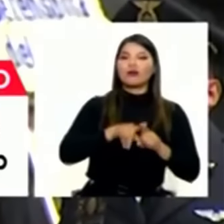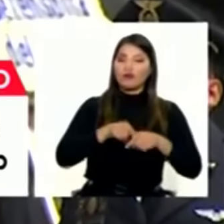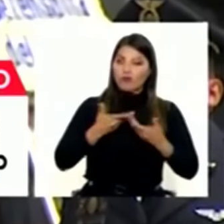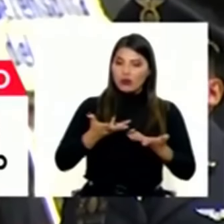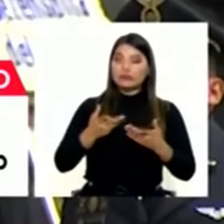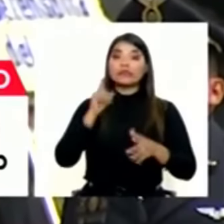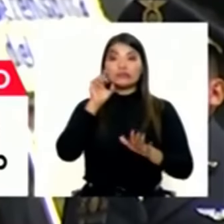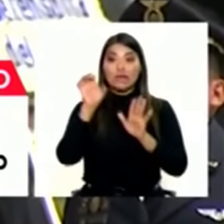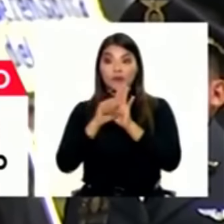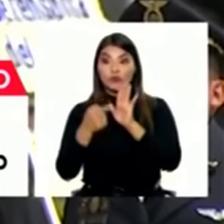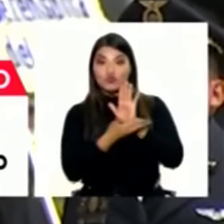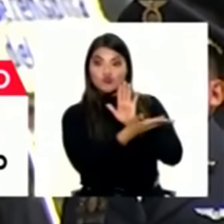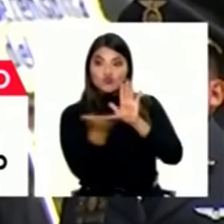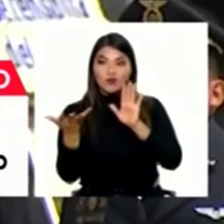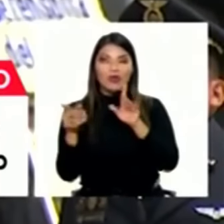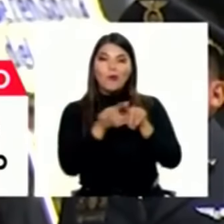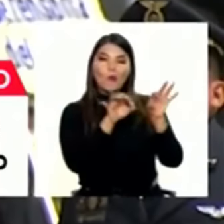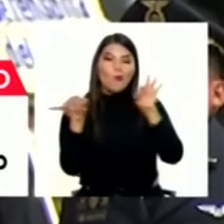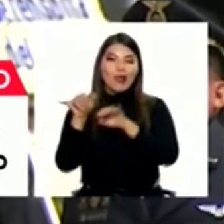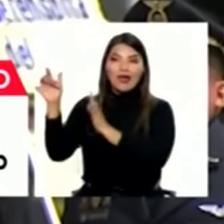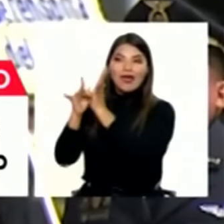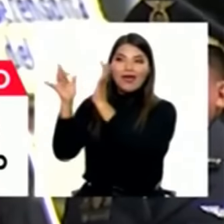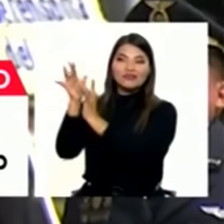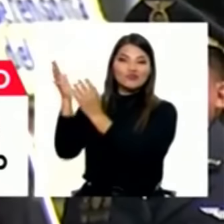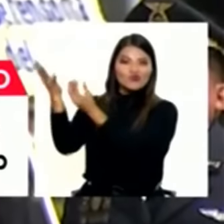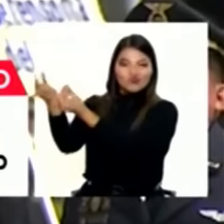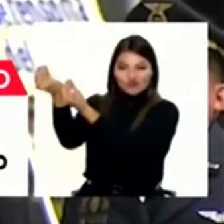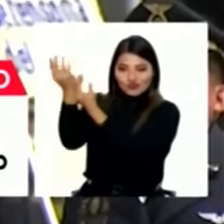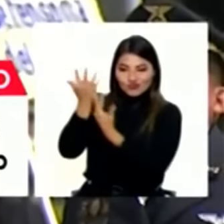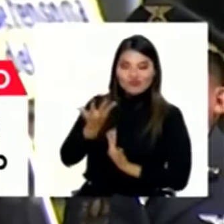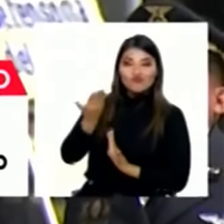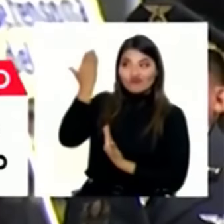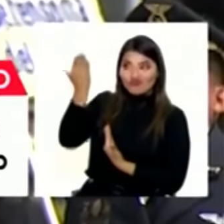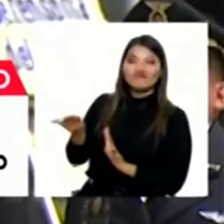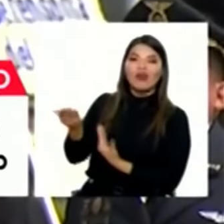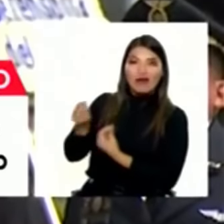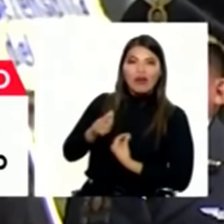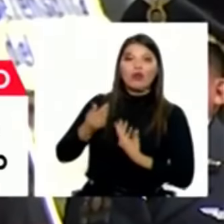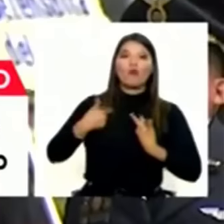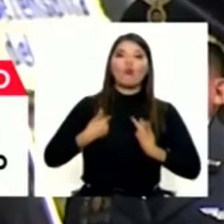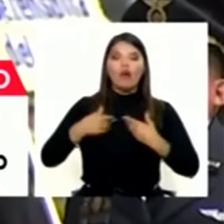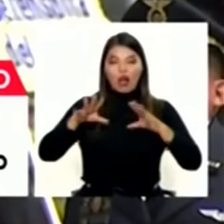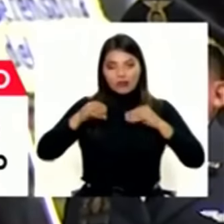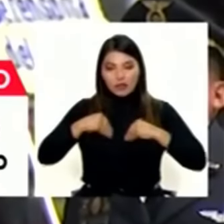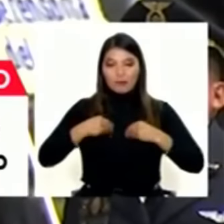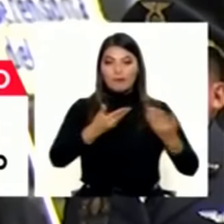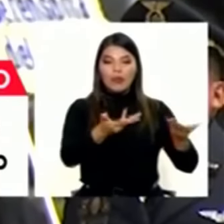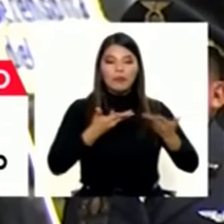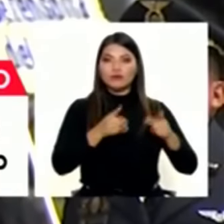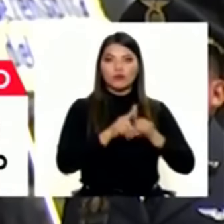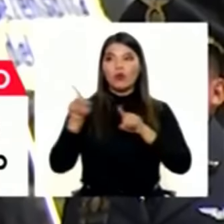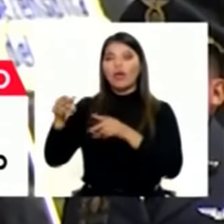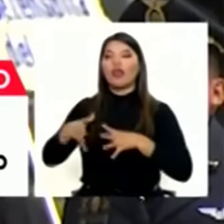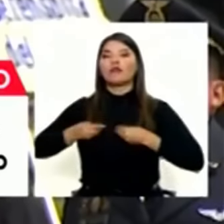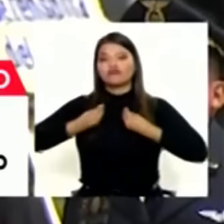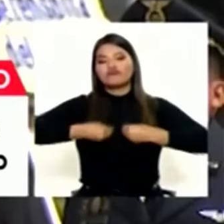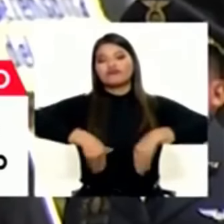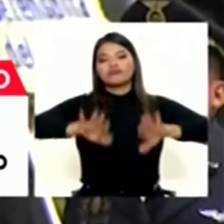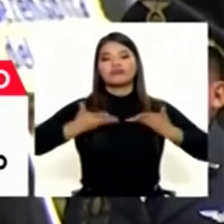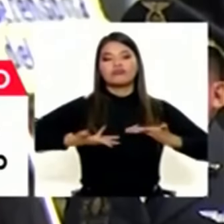ejemplo de Jesús que vino a servir y no a ser servido. Y